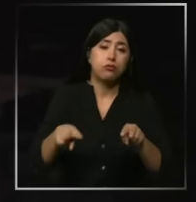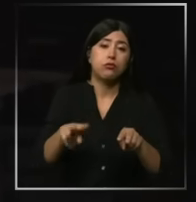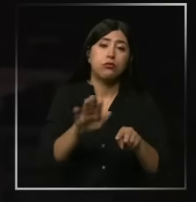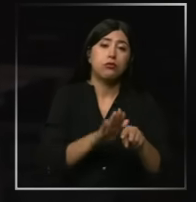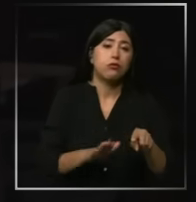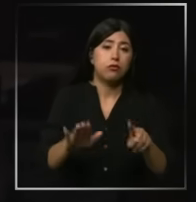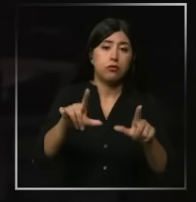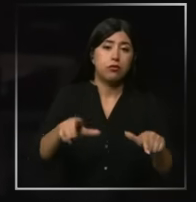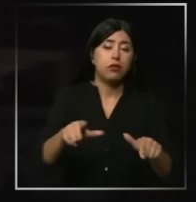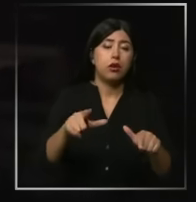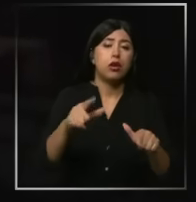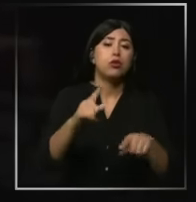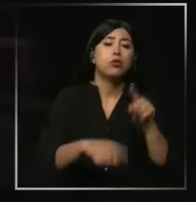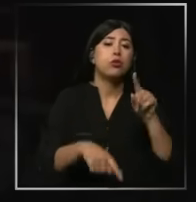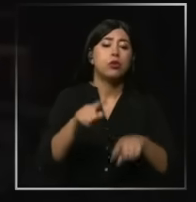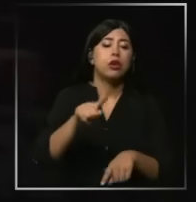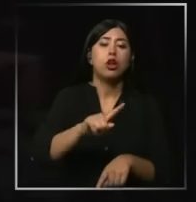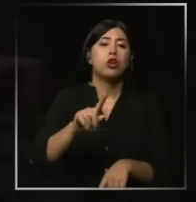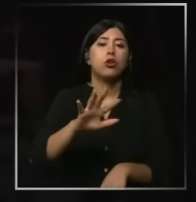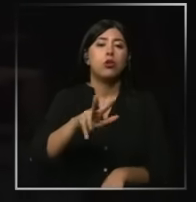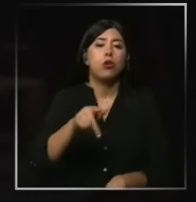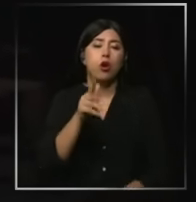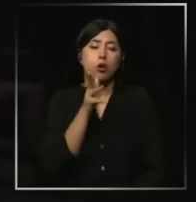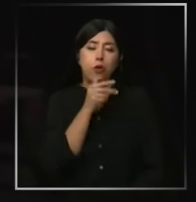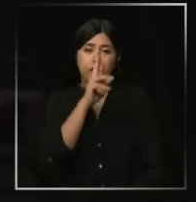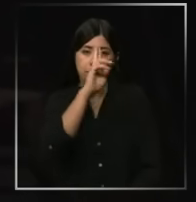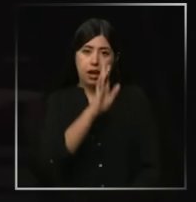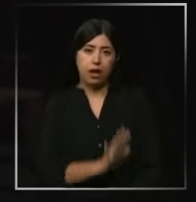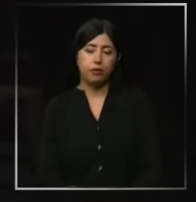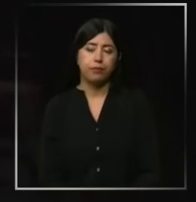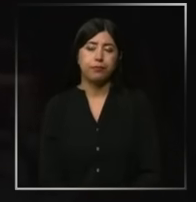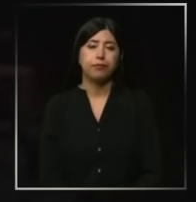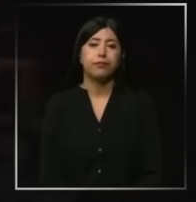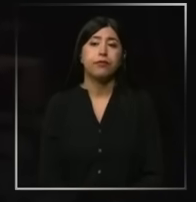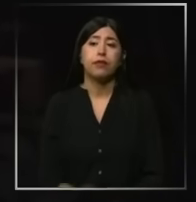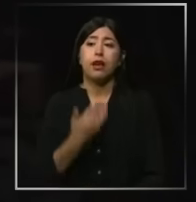poder vigilar allí que nada extraño ocurra. Bueno, queremos aprovechar de revisar...